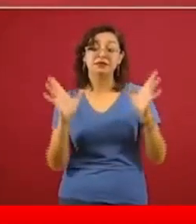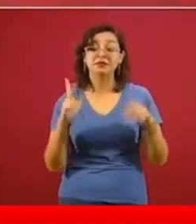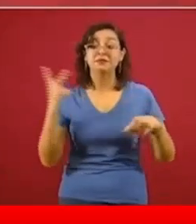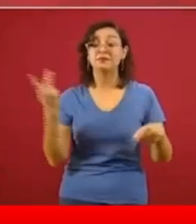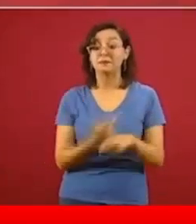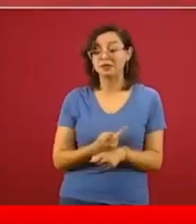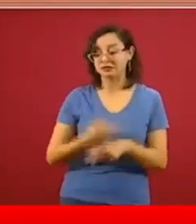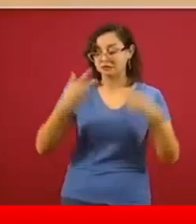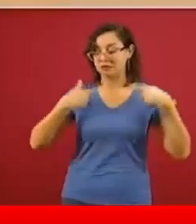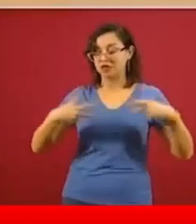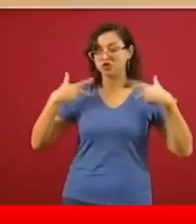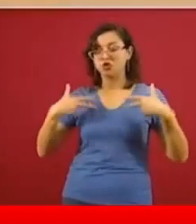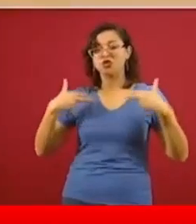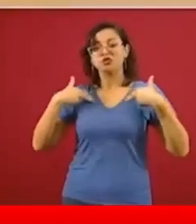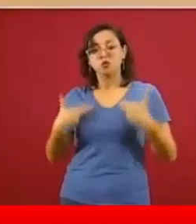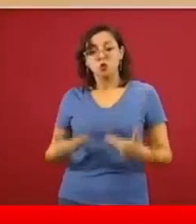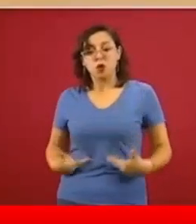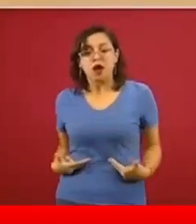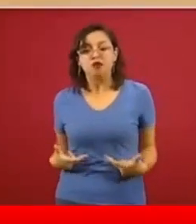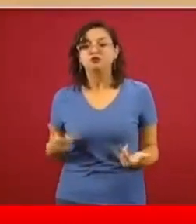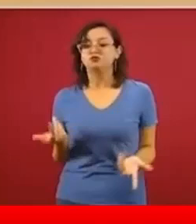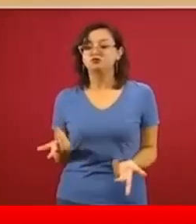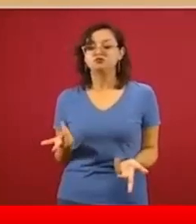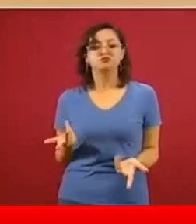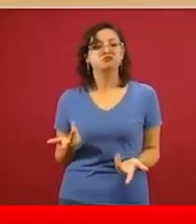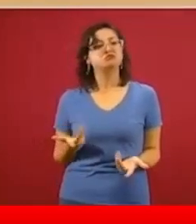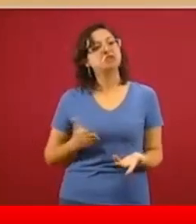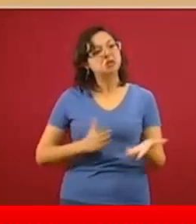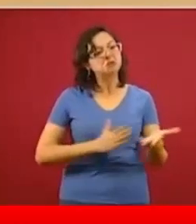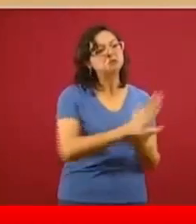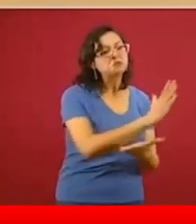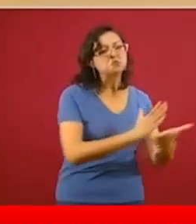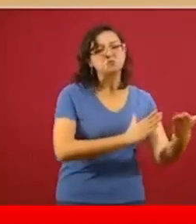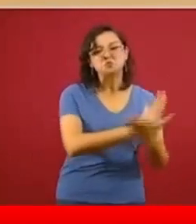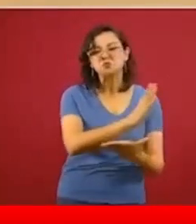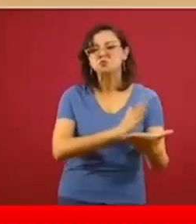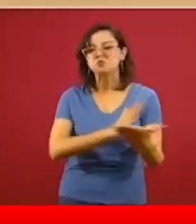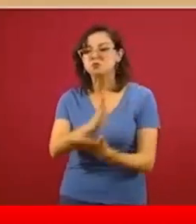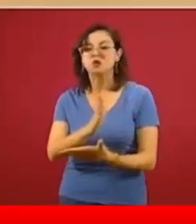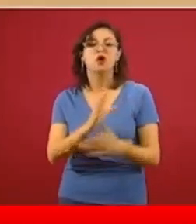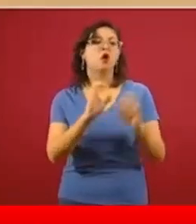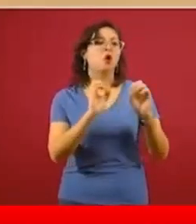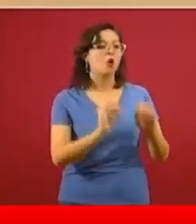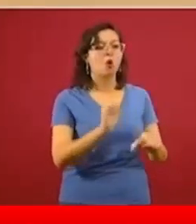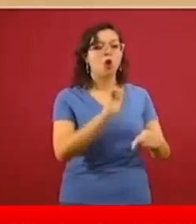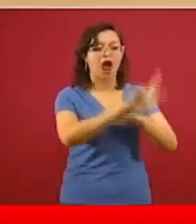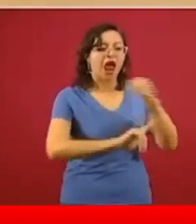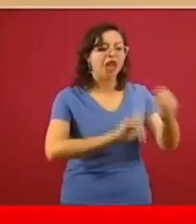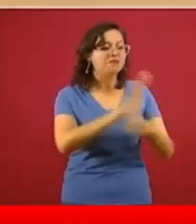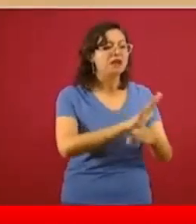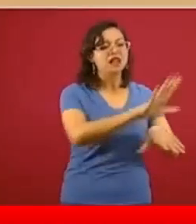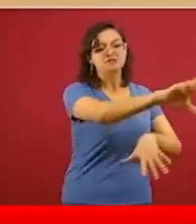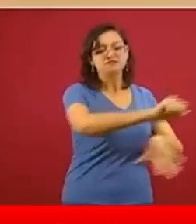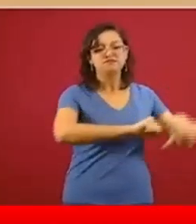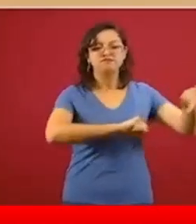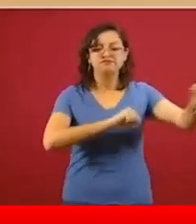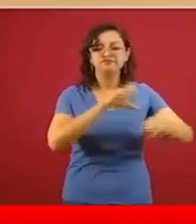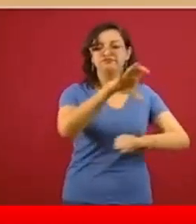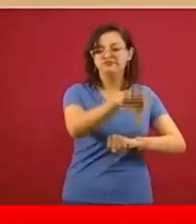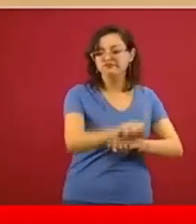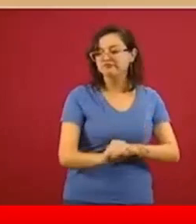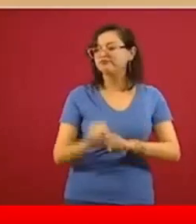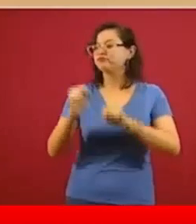empezamos a acercar a los animales hacia nosotros porque los ponemos en mercados o los domesticados o